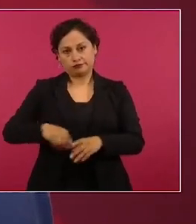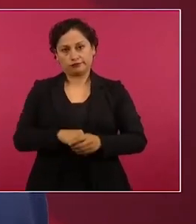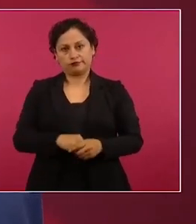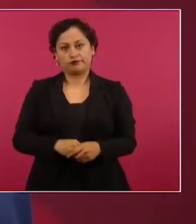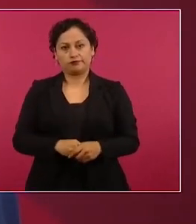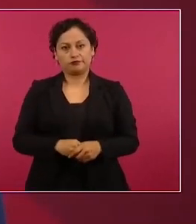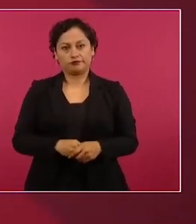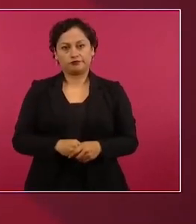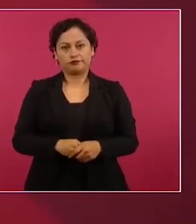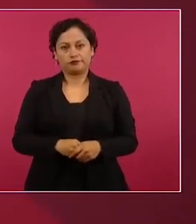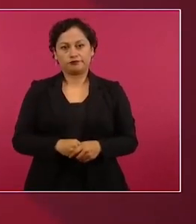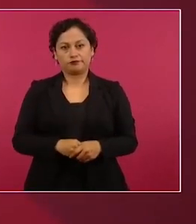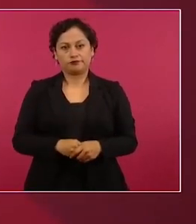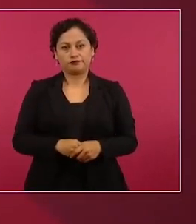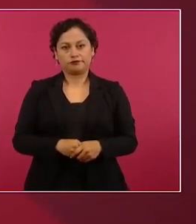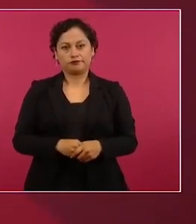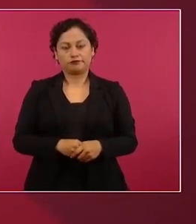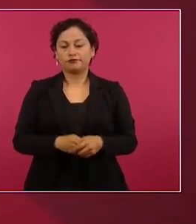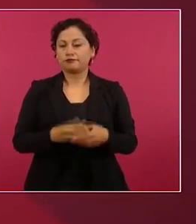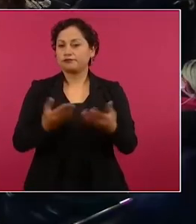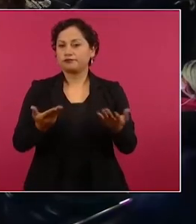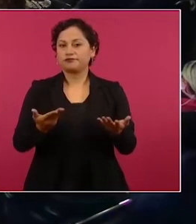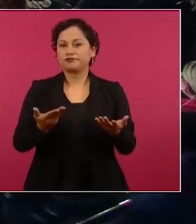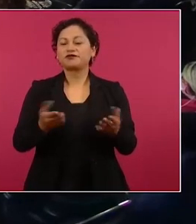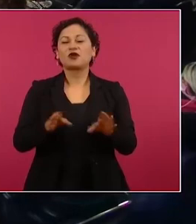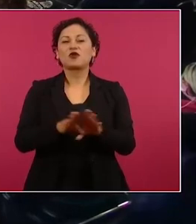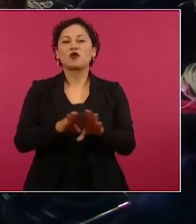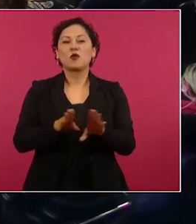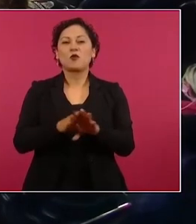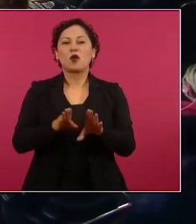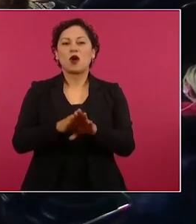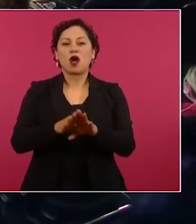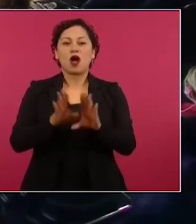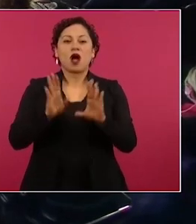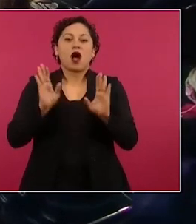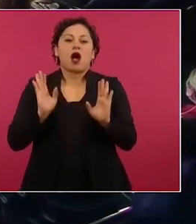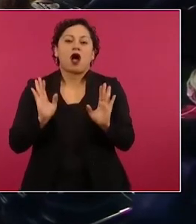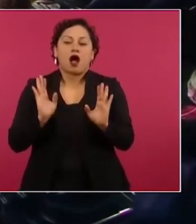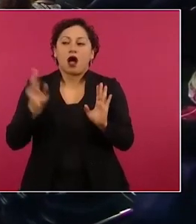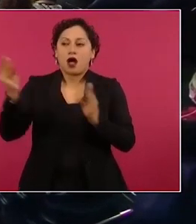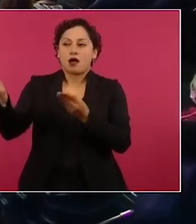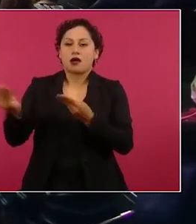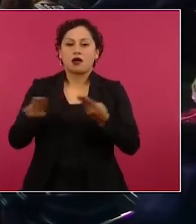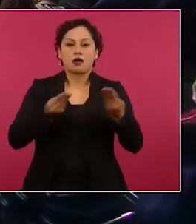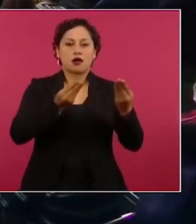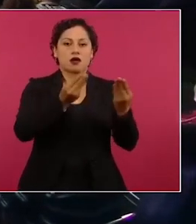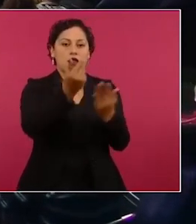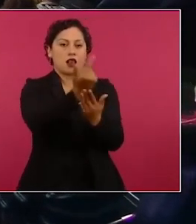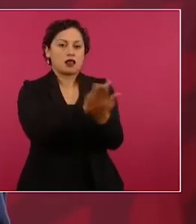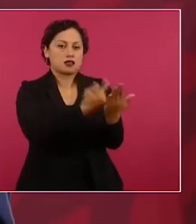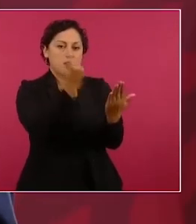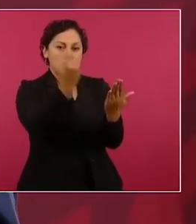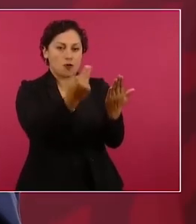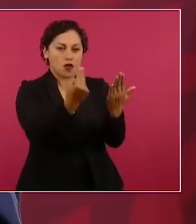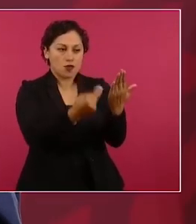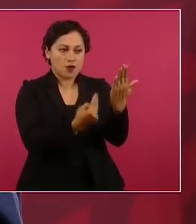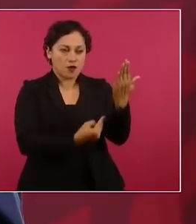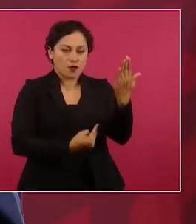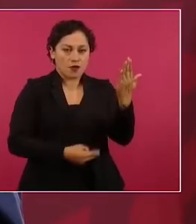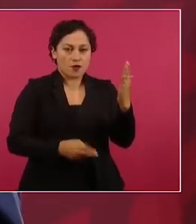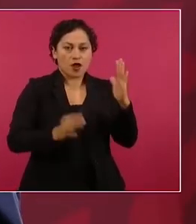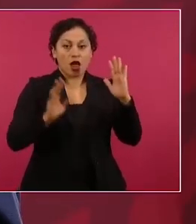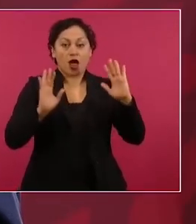No es saber, es que como dieron a conocer los nombres, ya